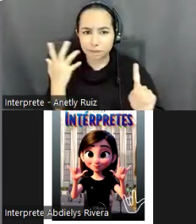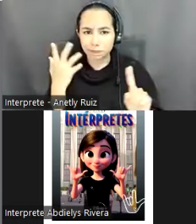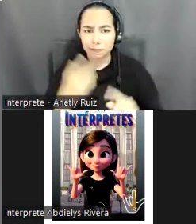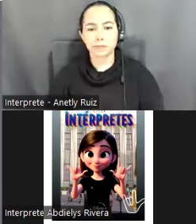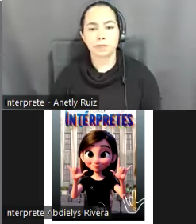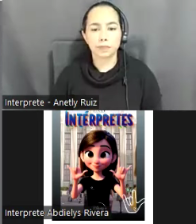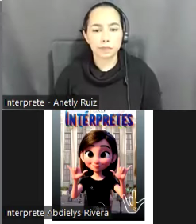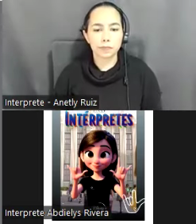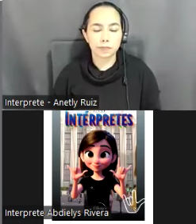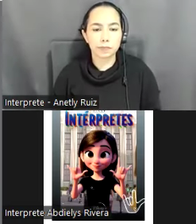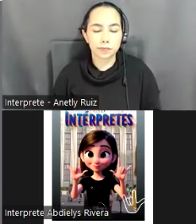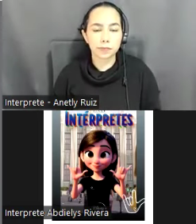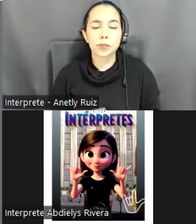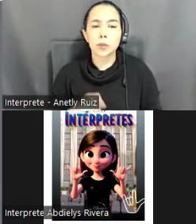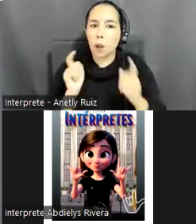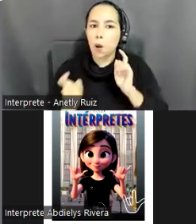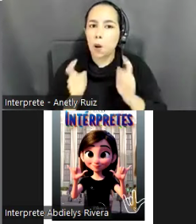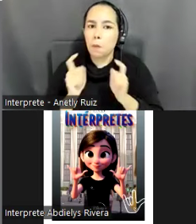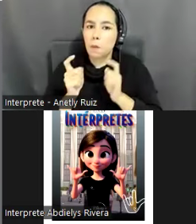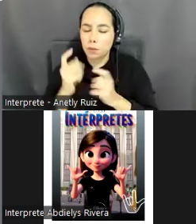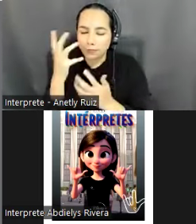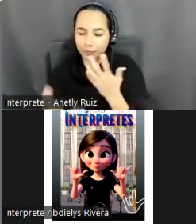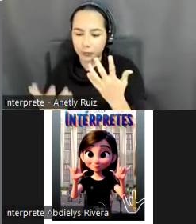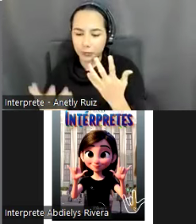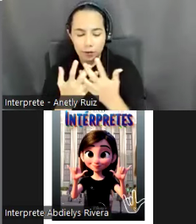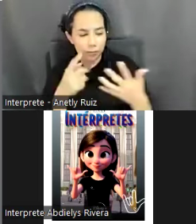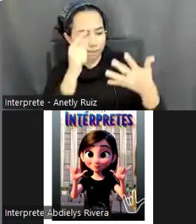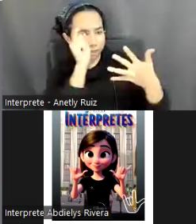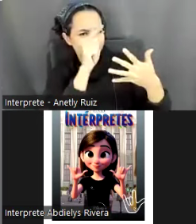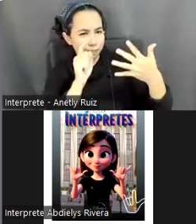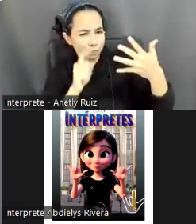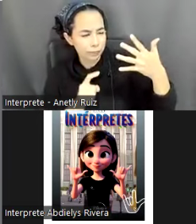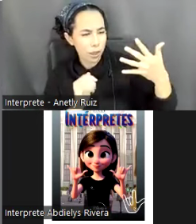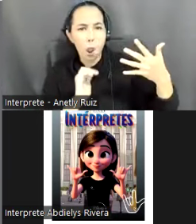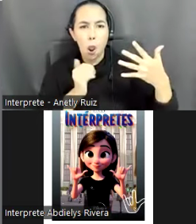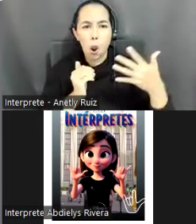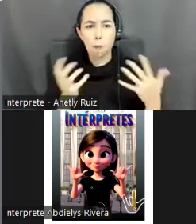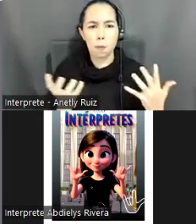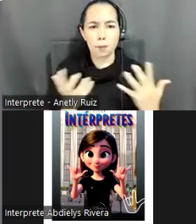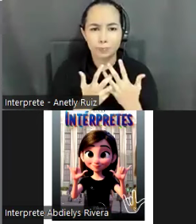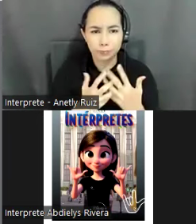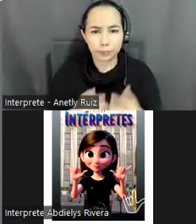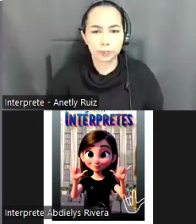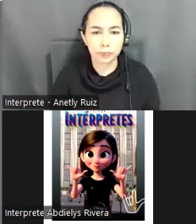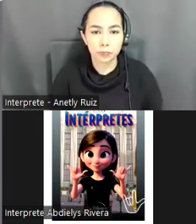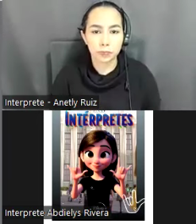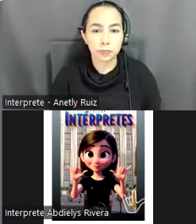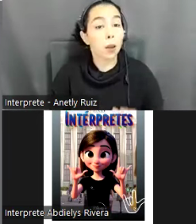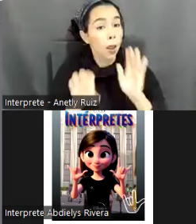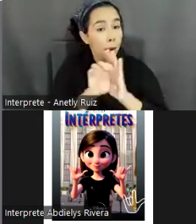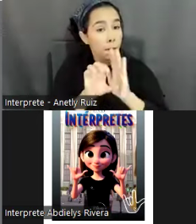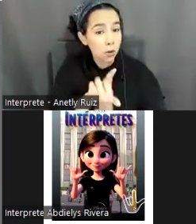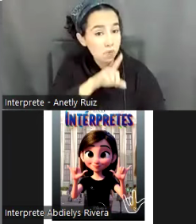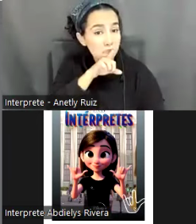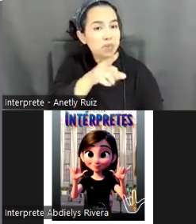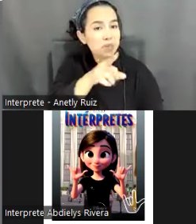razonables ante este escenario. Ofrecer ejemplos de actuales acomodos razonables en estos escenarios